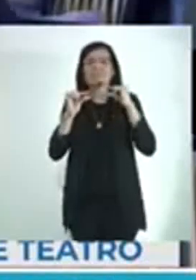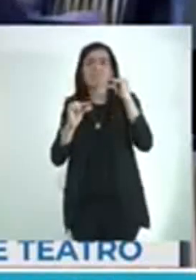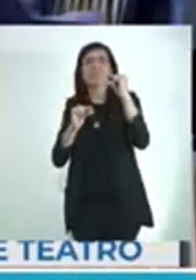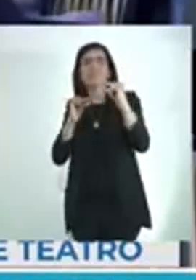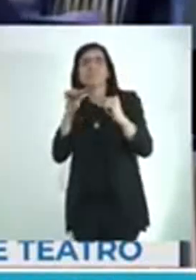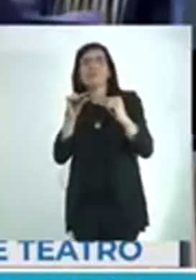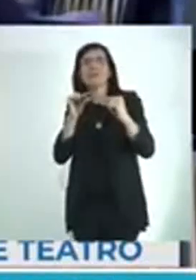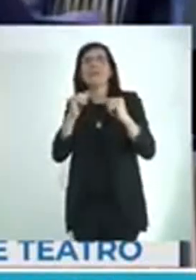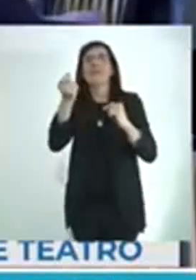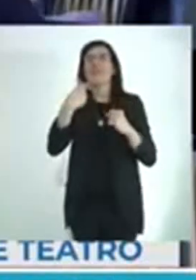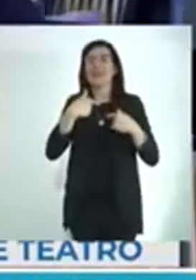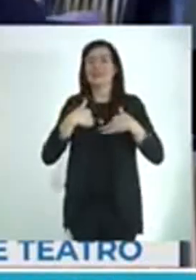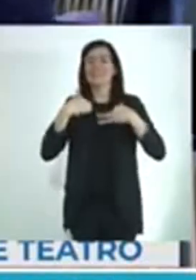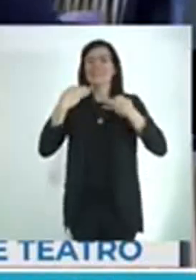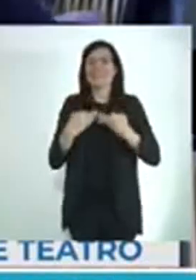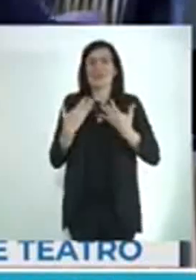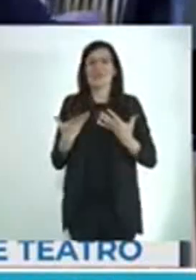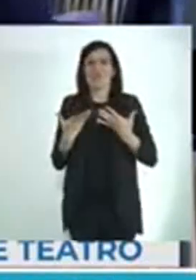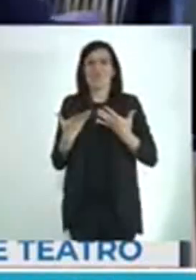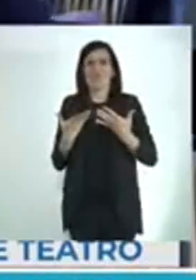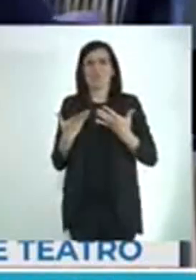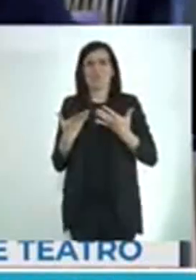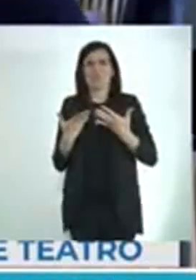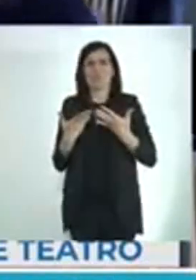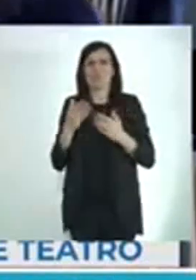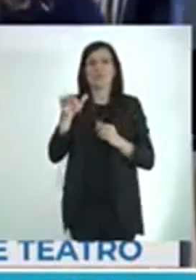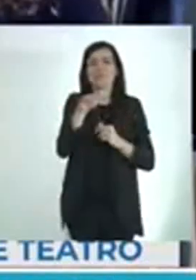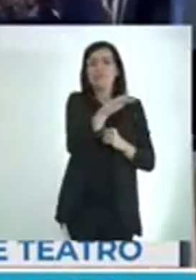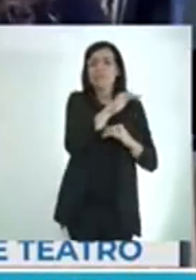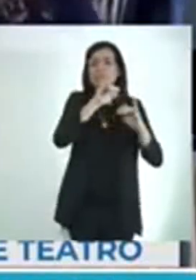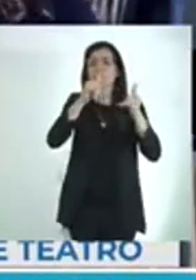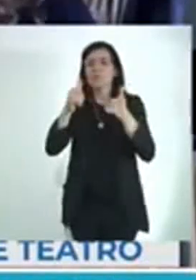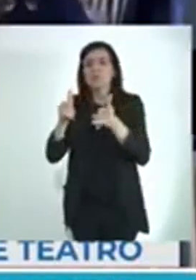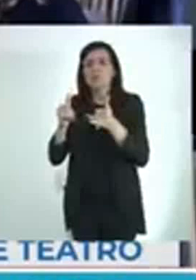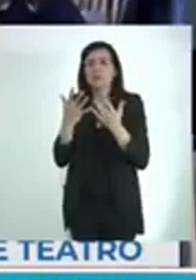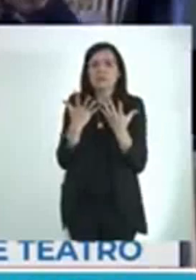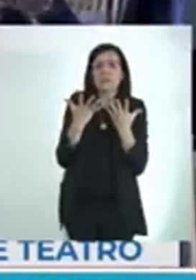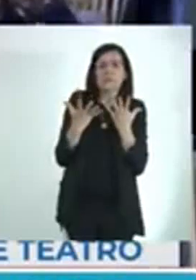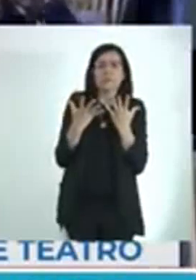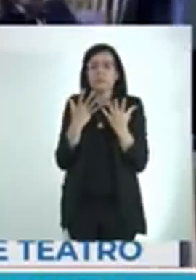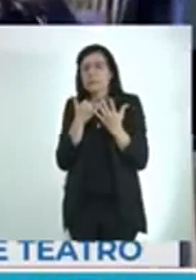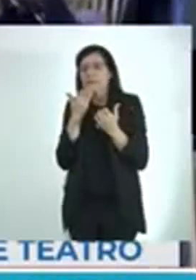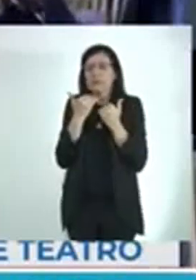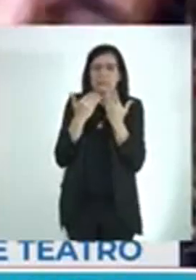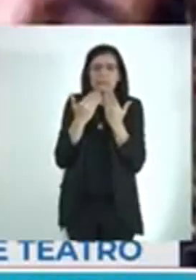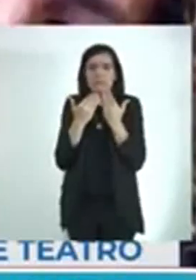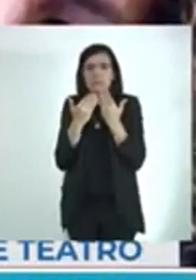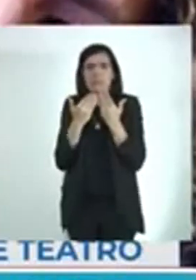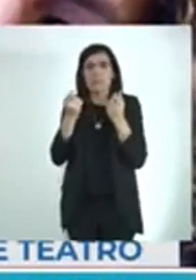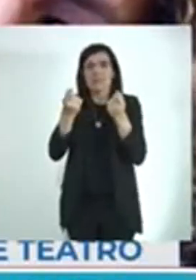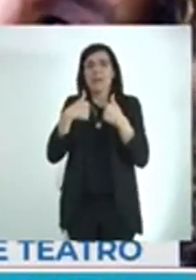palabra maravillosa, que se sientan seguros de las decisiones que toman, ¿no?